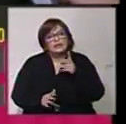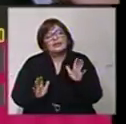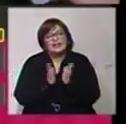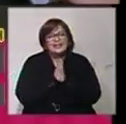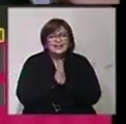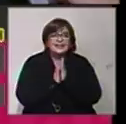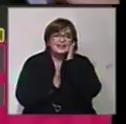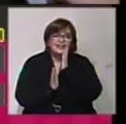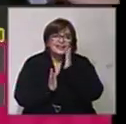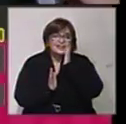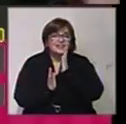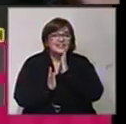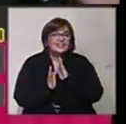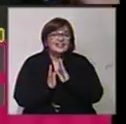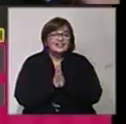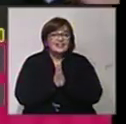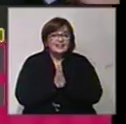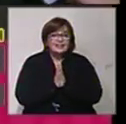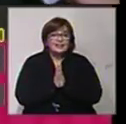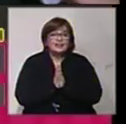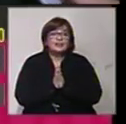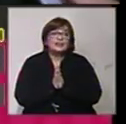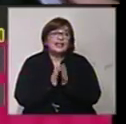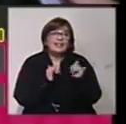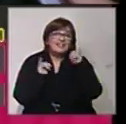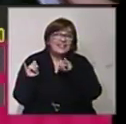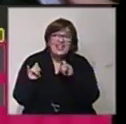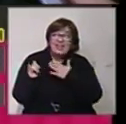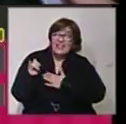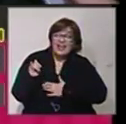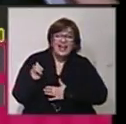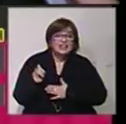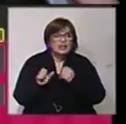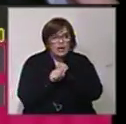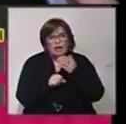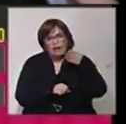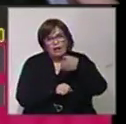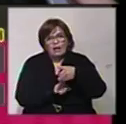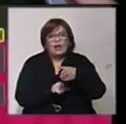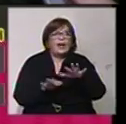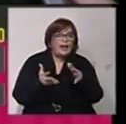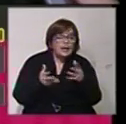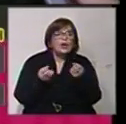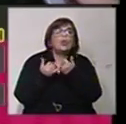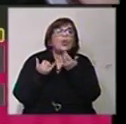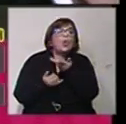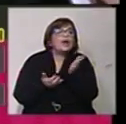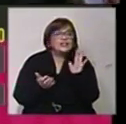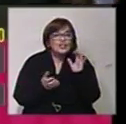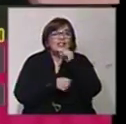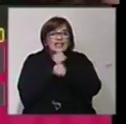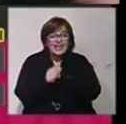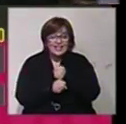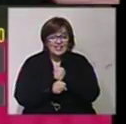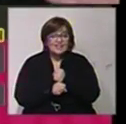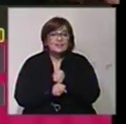favor, digo, vamos. Un día de descanso que tenga de trabajar, digo, ¿cuál es? ¿Cuántos días de descanso tengo en el año? ¿No? Claro. ¿Y